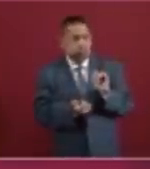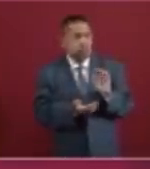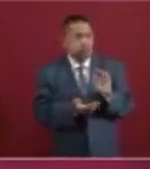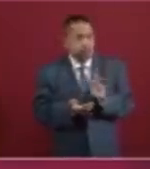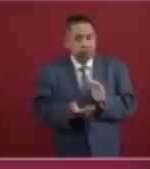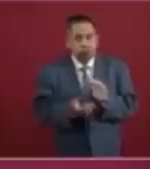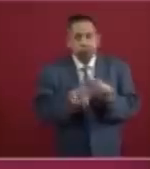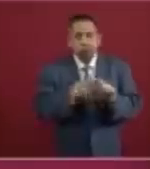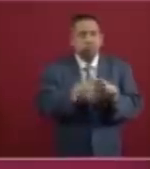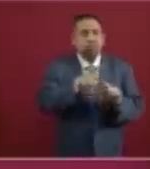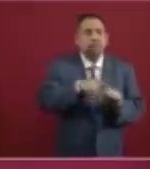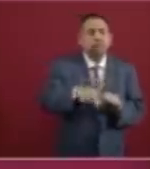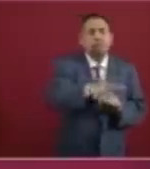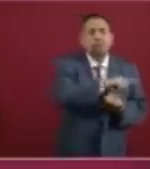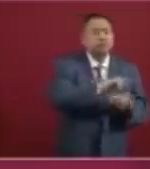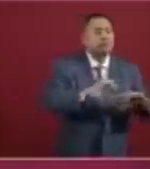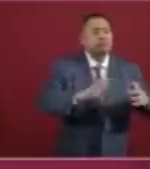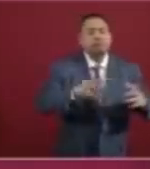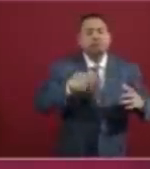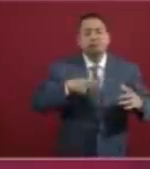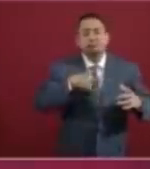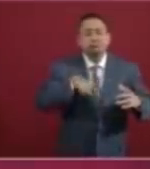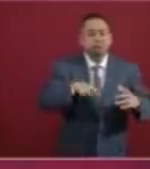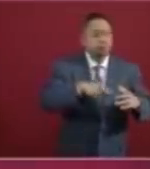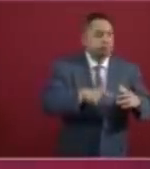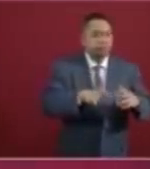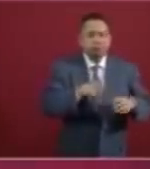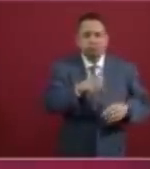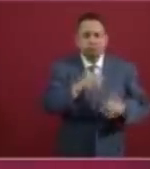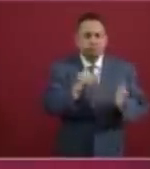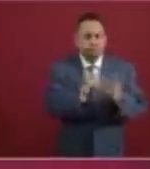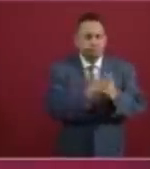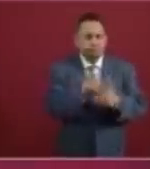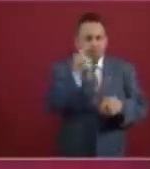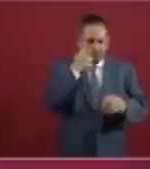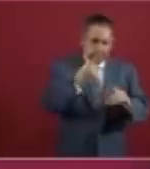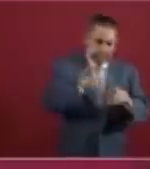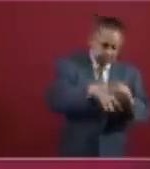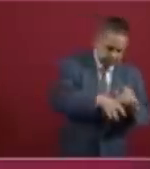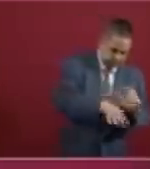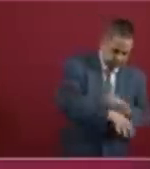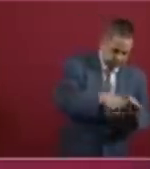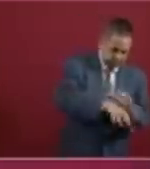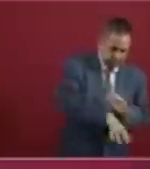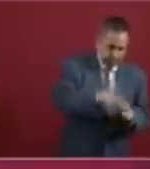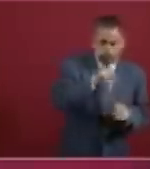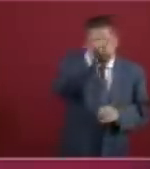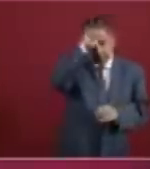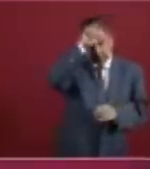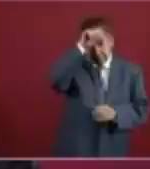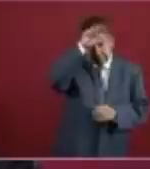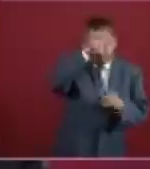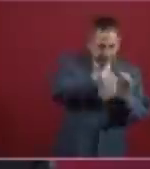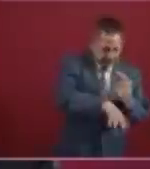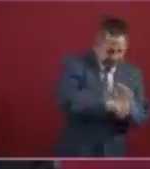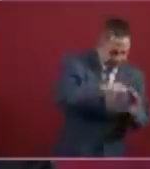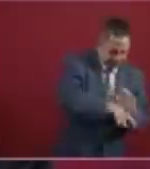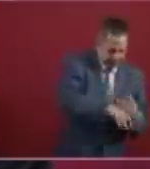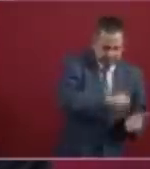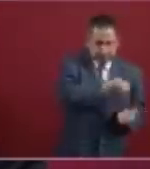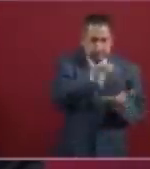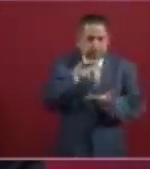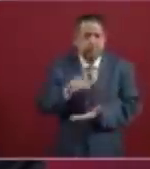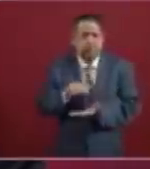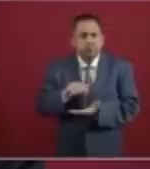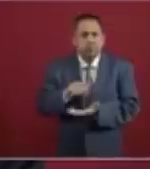de los derechos que se cobran por la extracción del mineral se